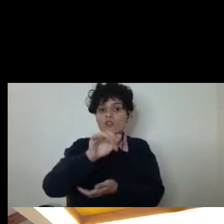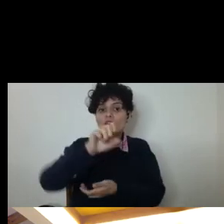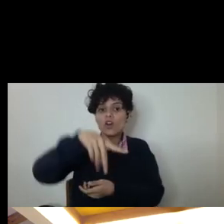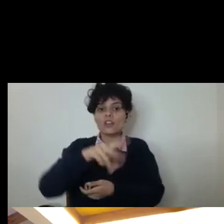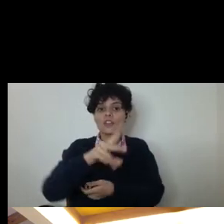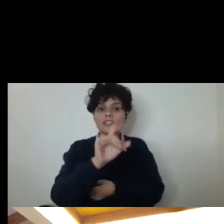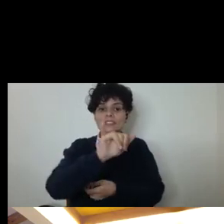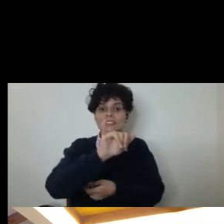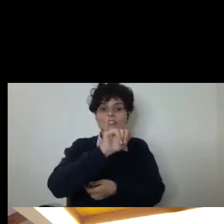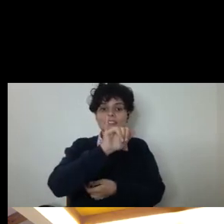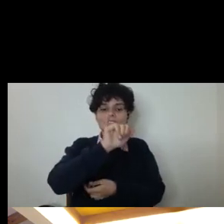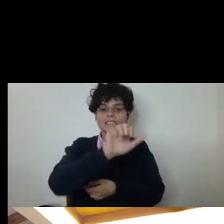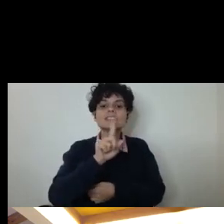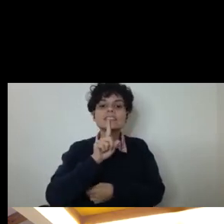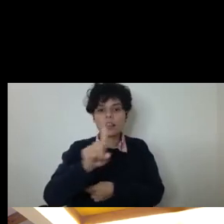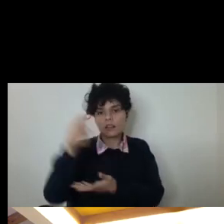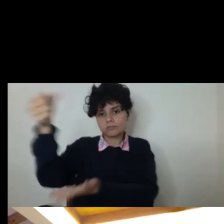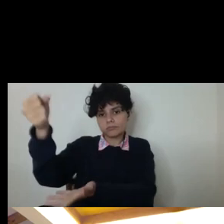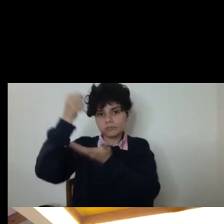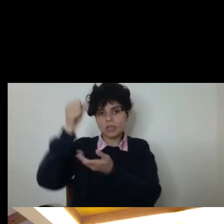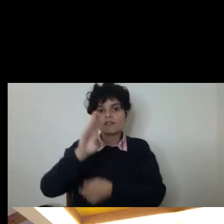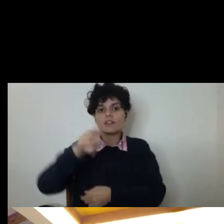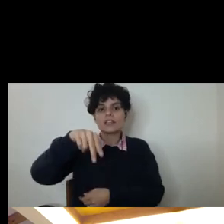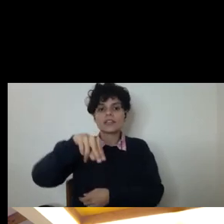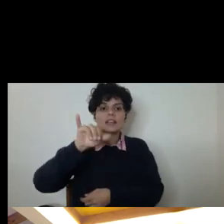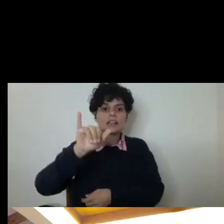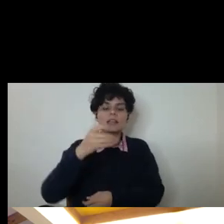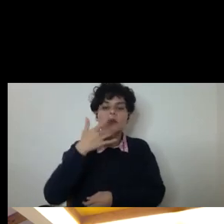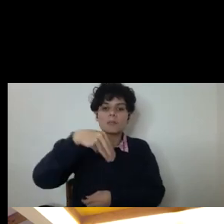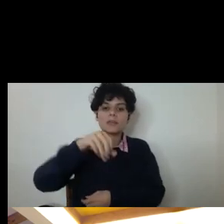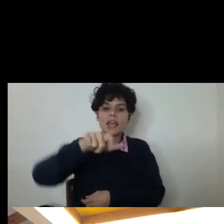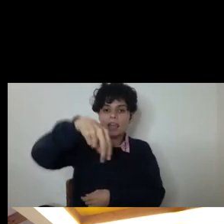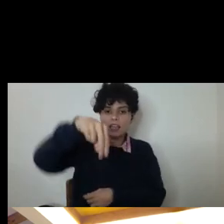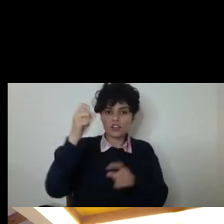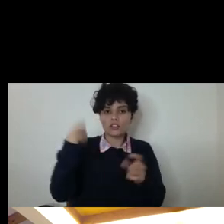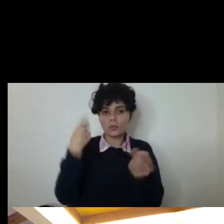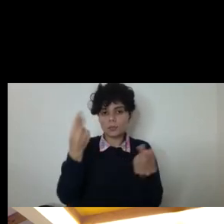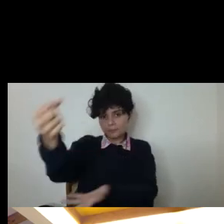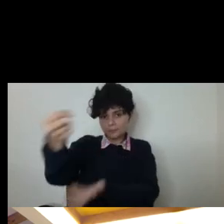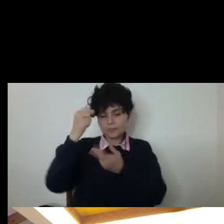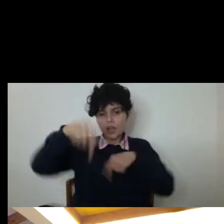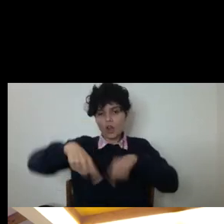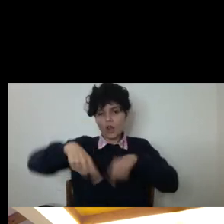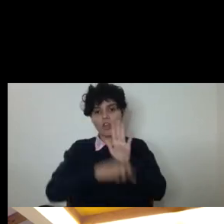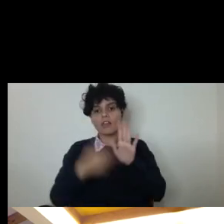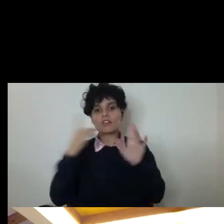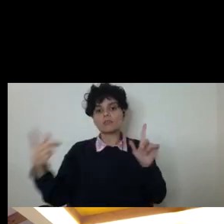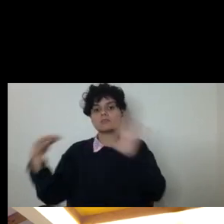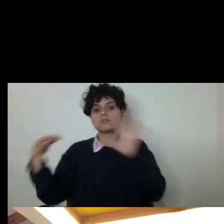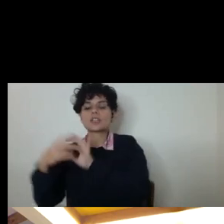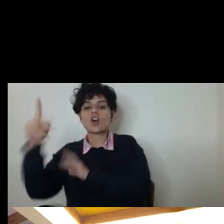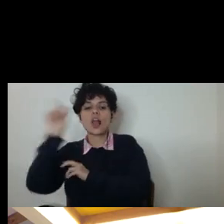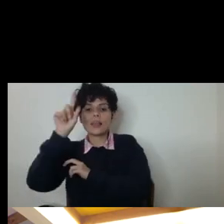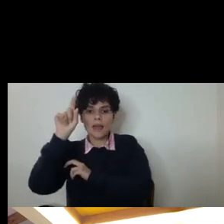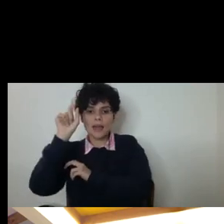Fondap, financiamiento del DNI por la Iniciativa Científica Milenio, y tenemos actualmente un proyecto de colaboración Chile-Alemania con el grupo